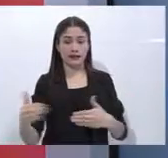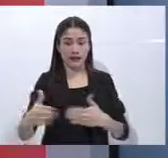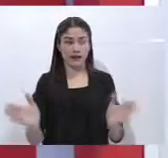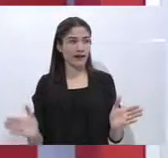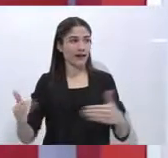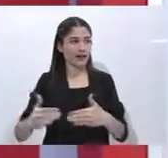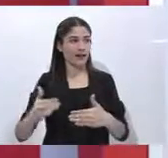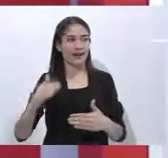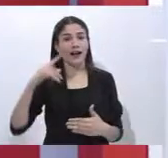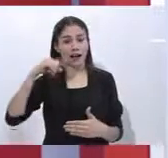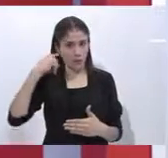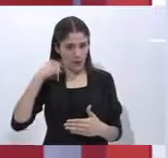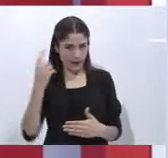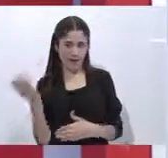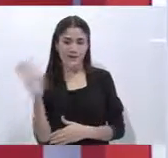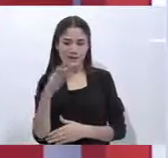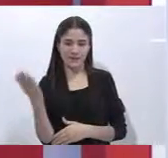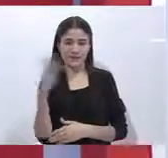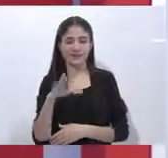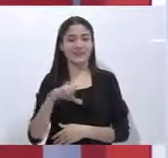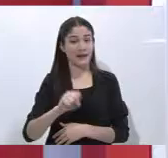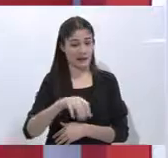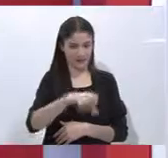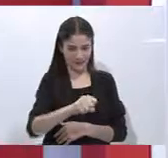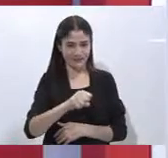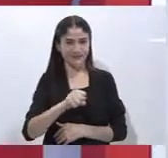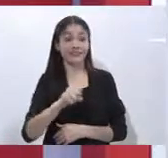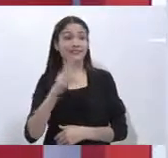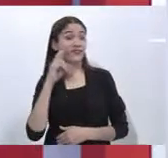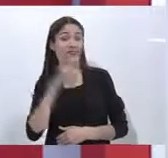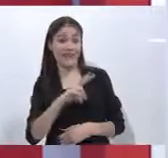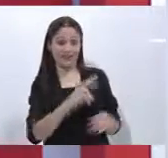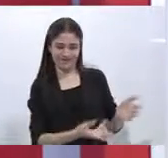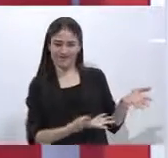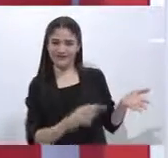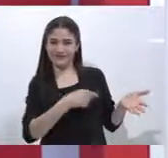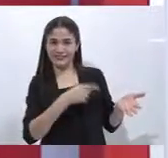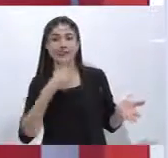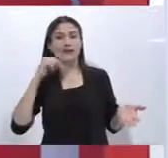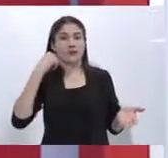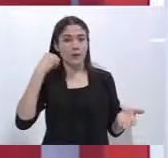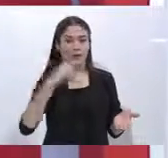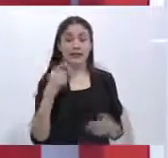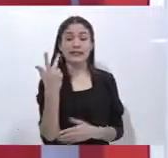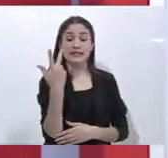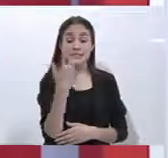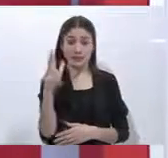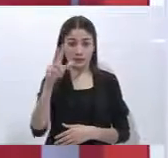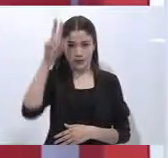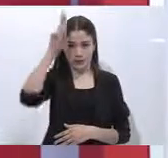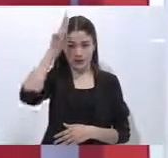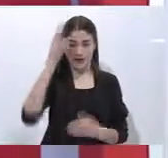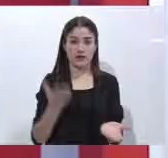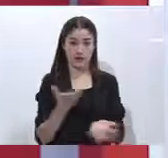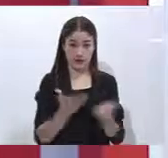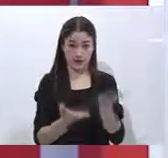viceministro agradecemos también lo que nos hicieron llegar aquí para promocionar esta granja a tres mil guaraníes el kilo se ha